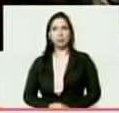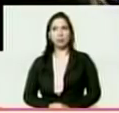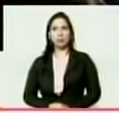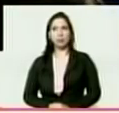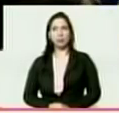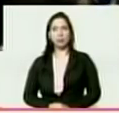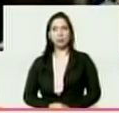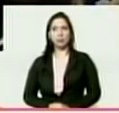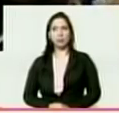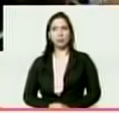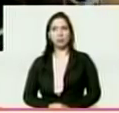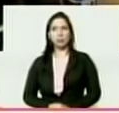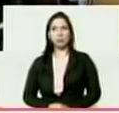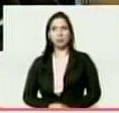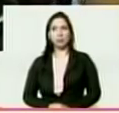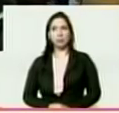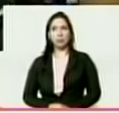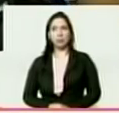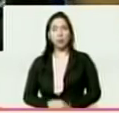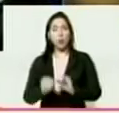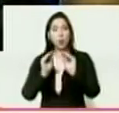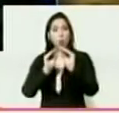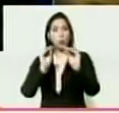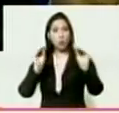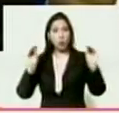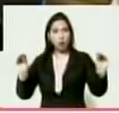Quise convocar esta rueda de prensa,